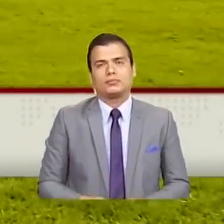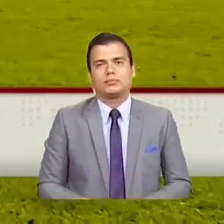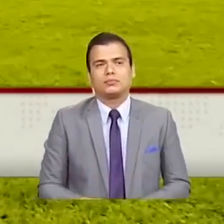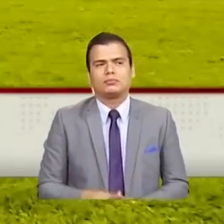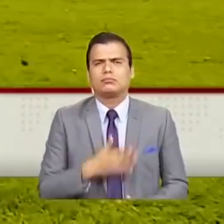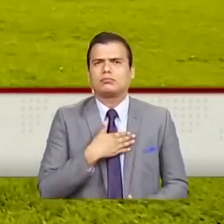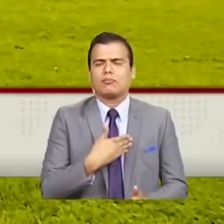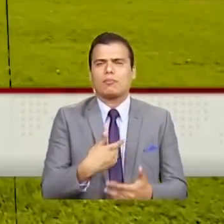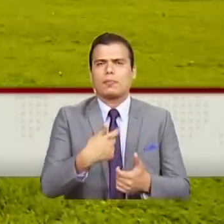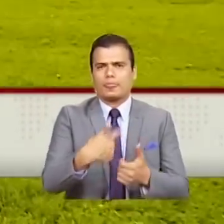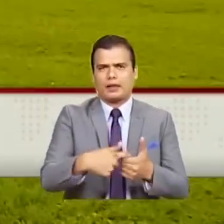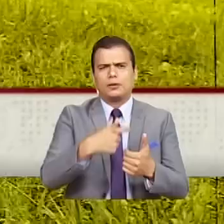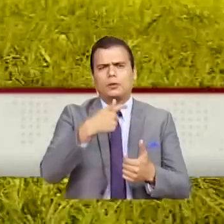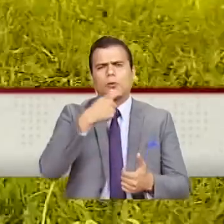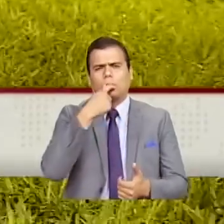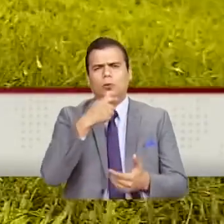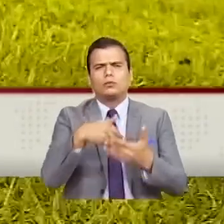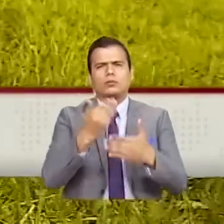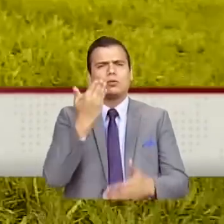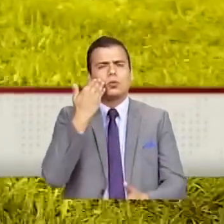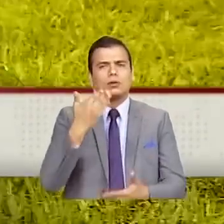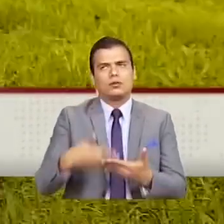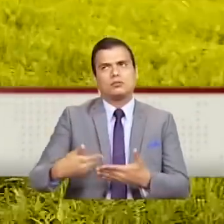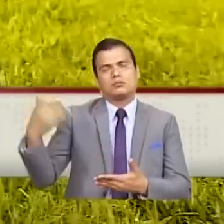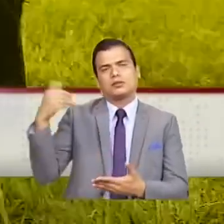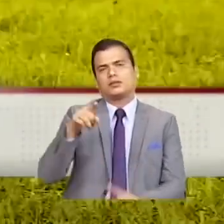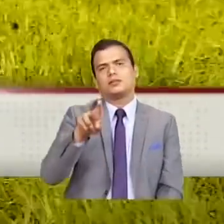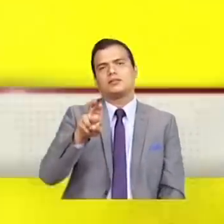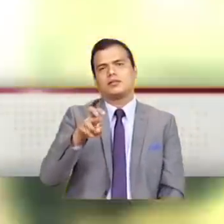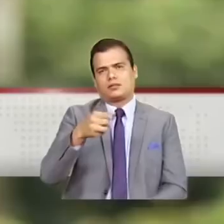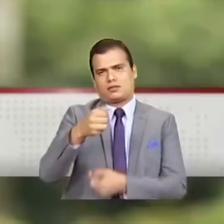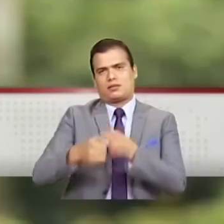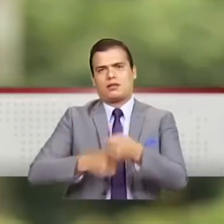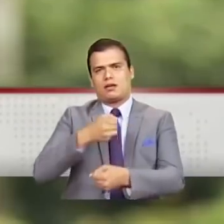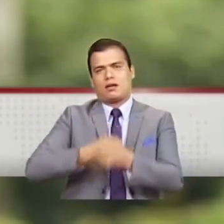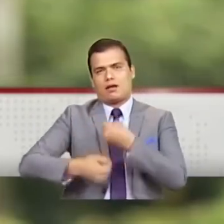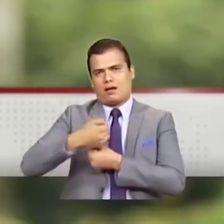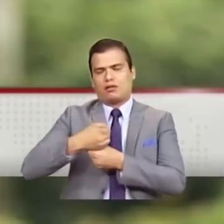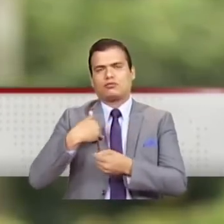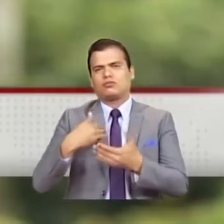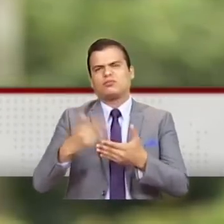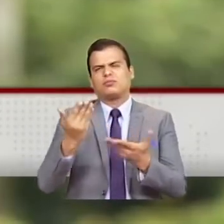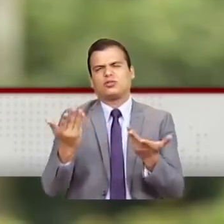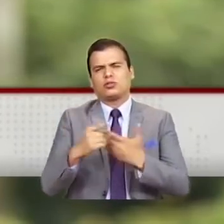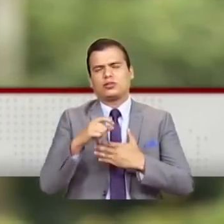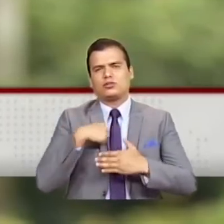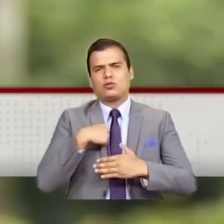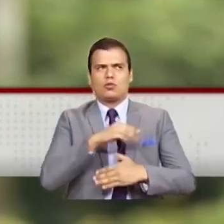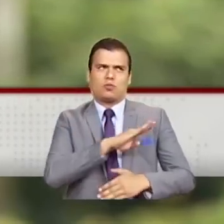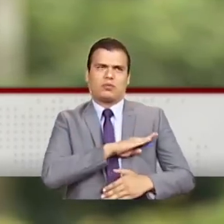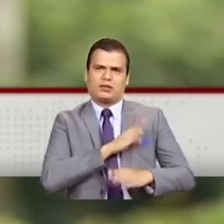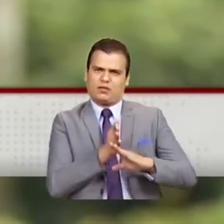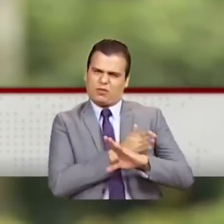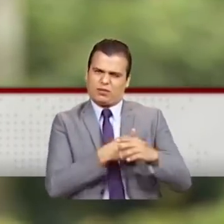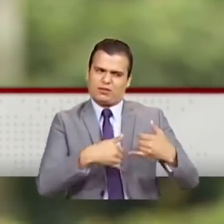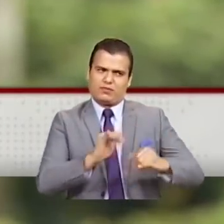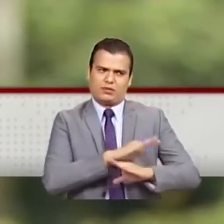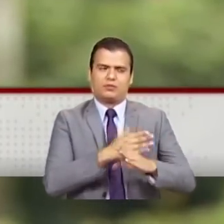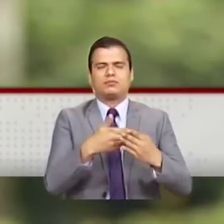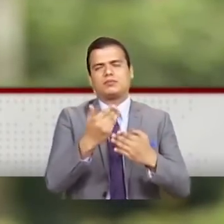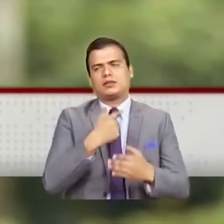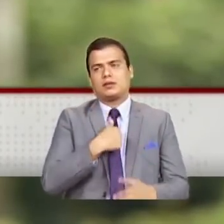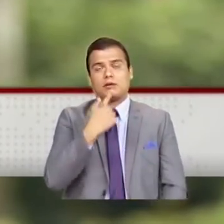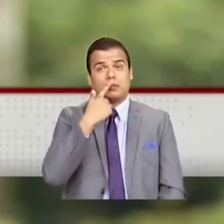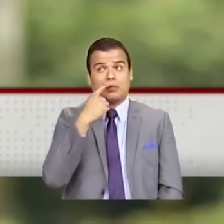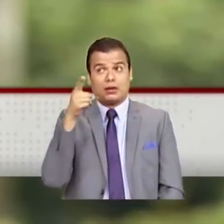Yo inicié el arbitraje hace 17 años, cuando estaba pues en el colegio, estaba saliendo de bachillerato. La verdad es que mi